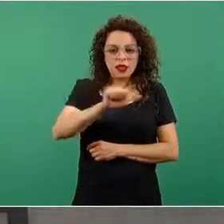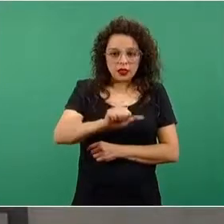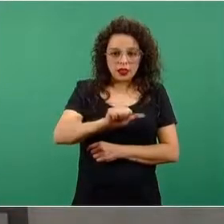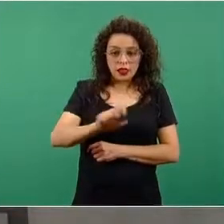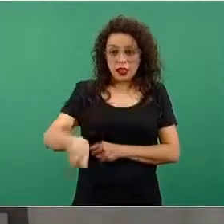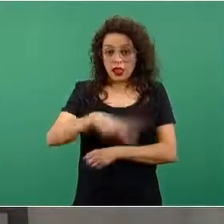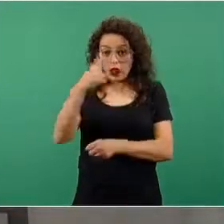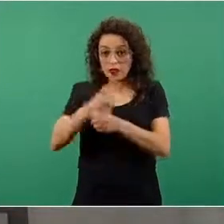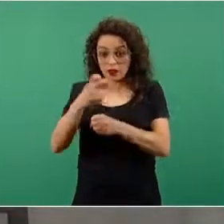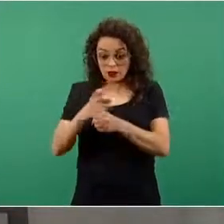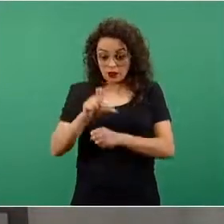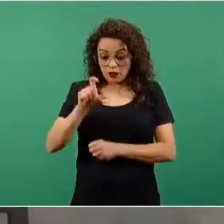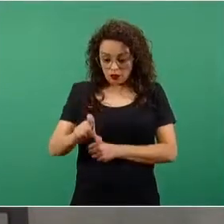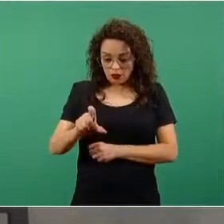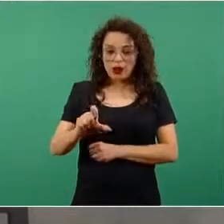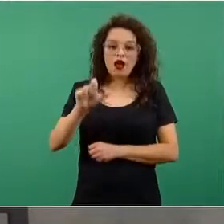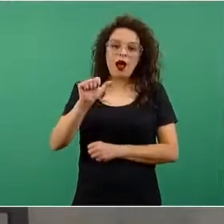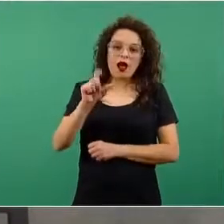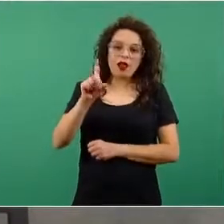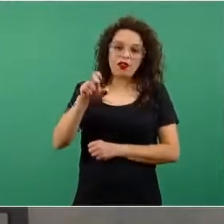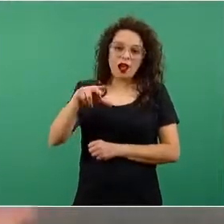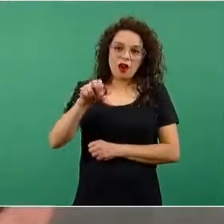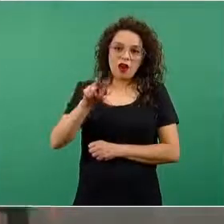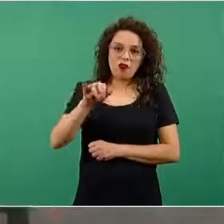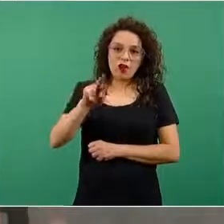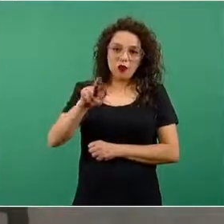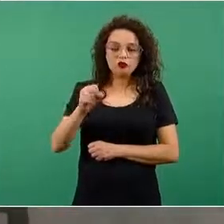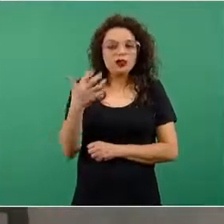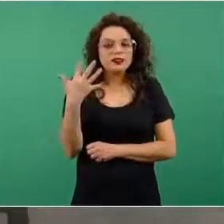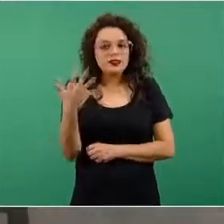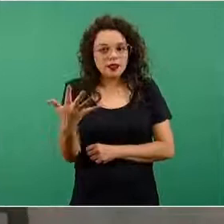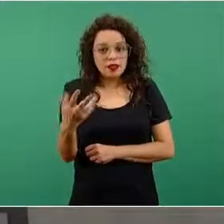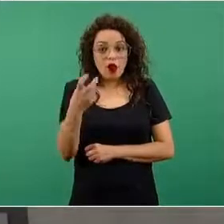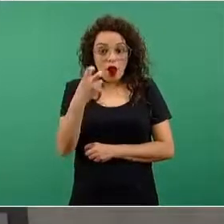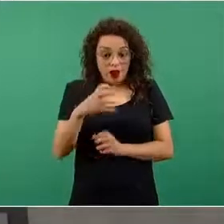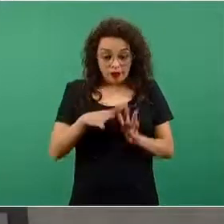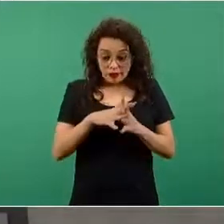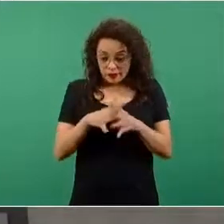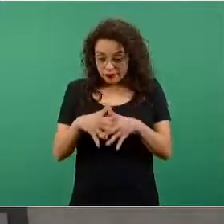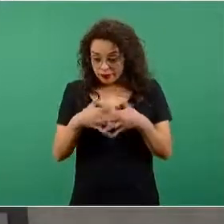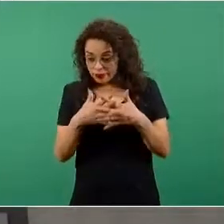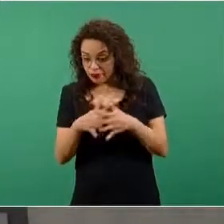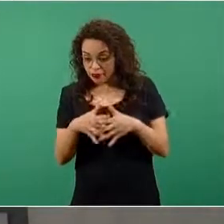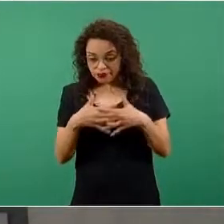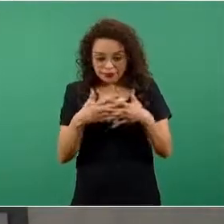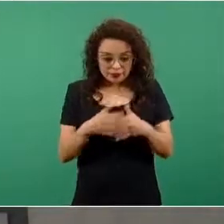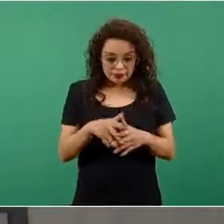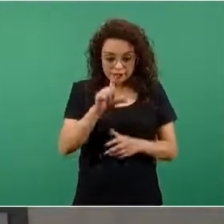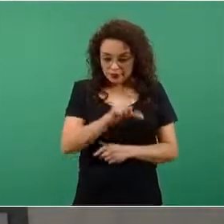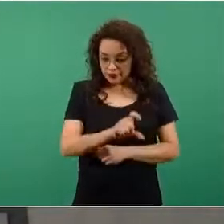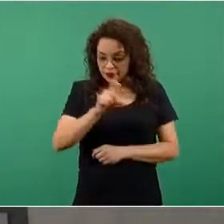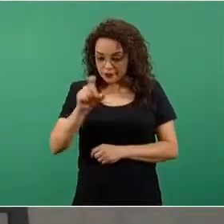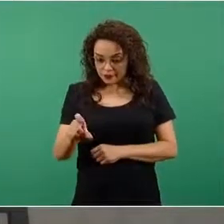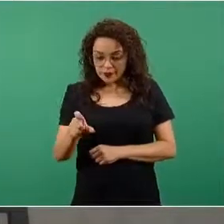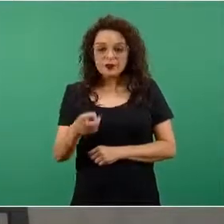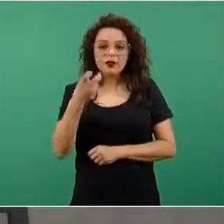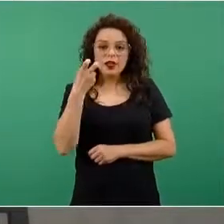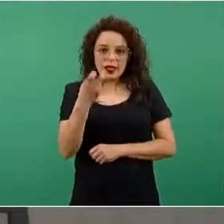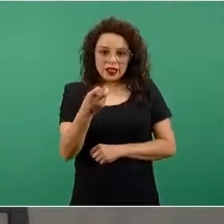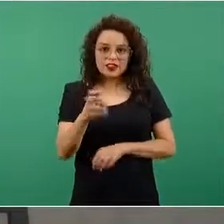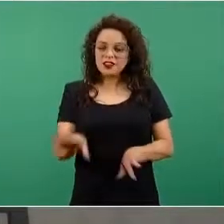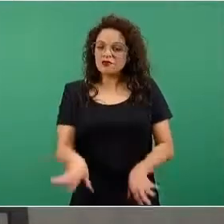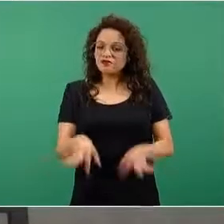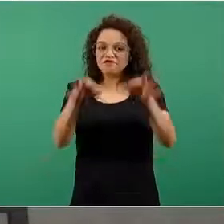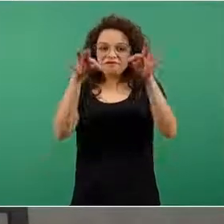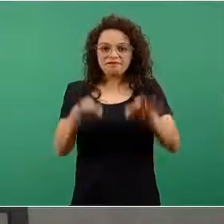es el adenovirus 5. Y esta composición mixta es la que le ha precisamente dado la capacidad de